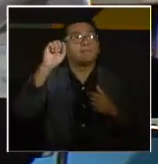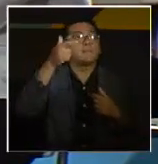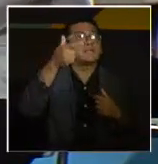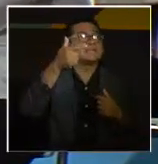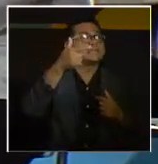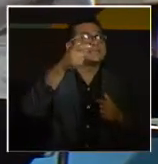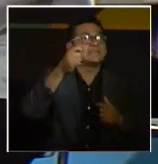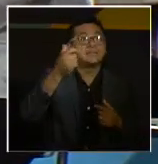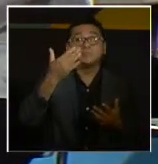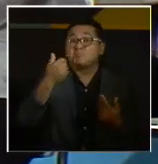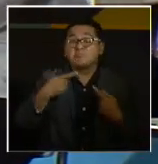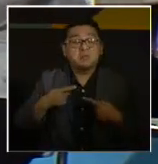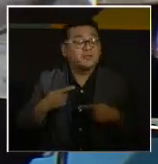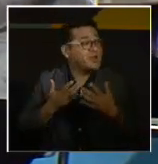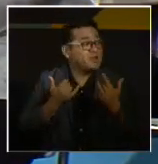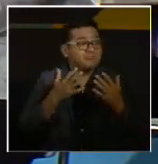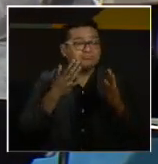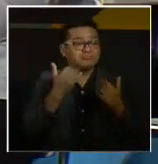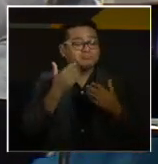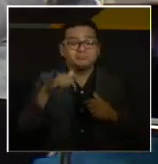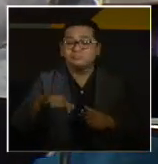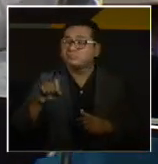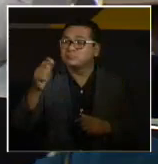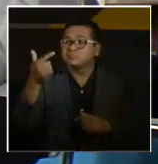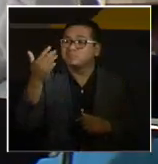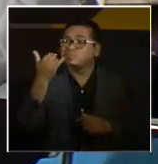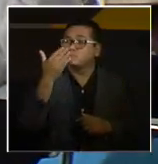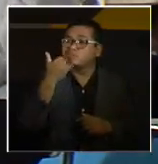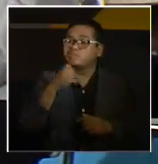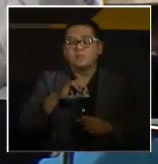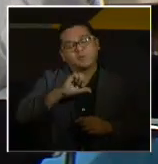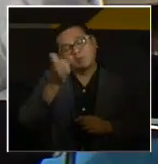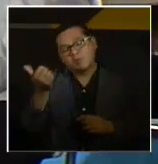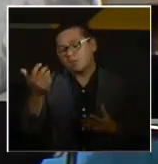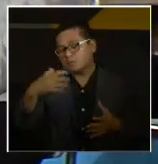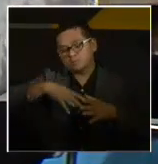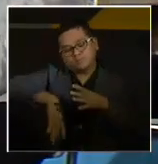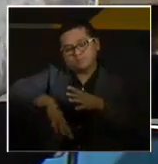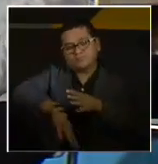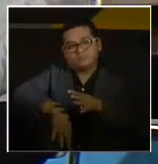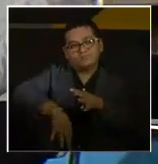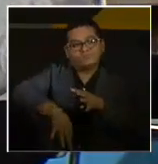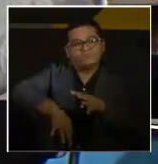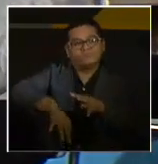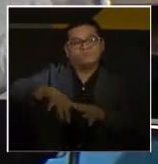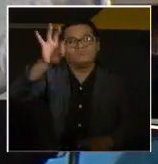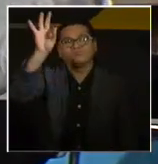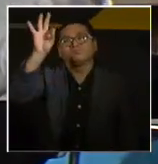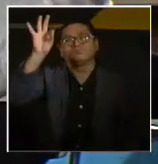Justamente el uno que no está. Ok, vamos a repetir entonces la selección. Candidato, por favor, si es usted tan amable.